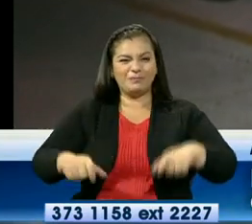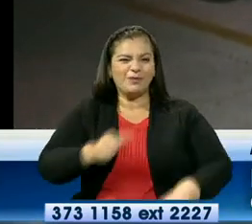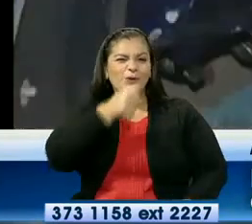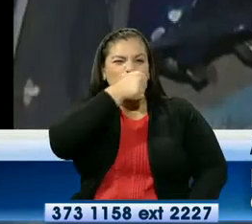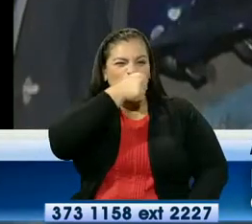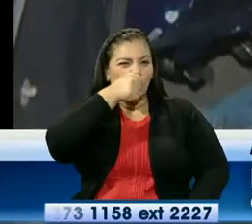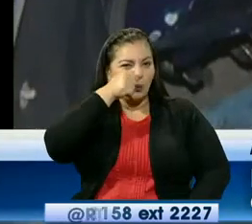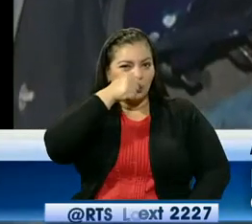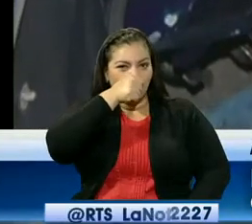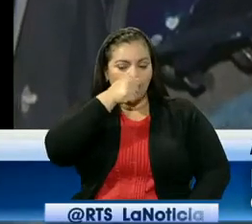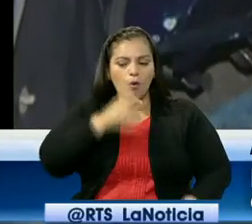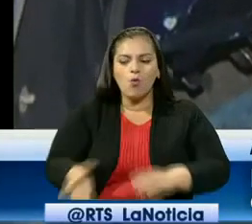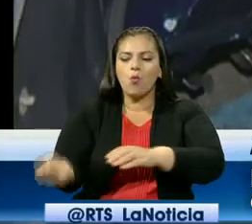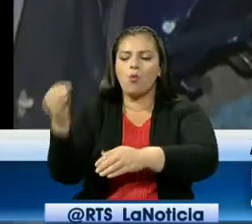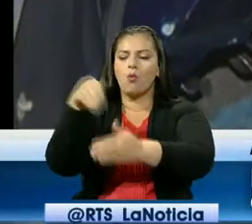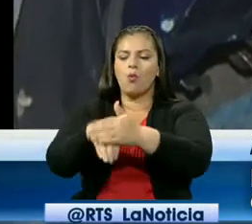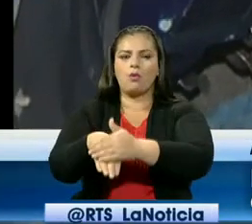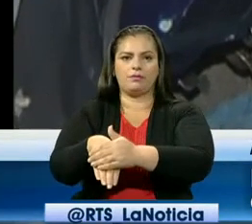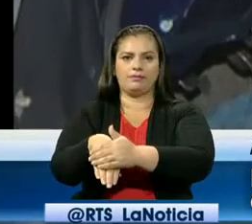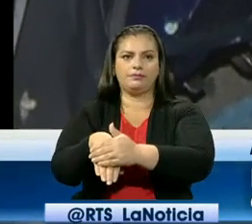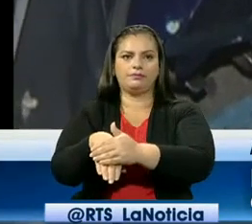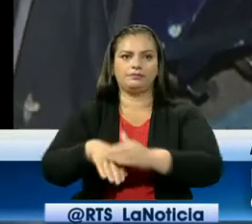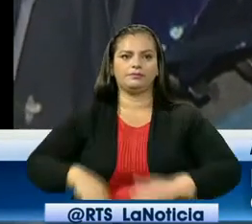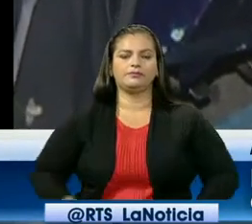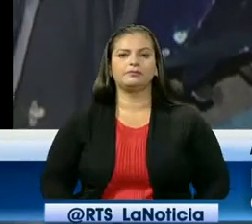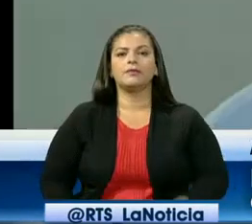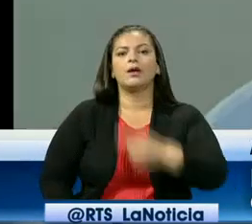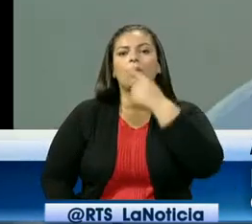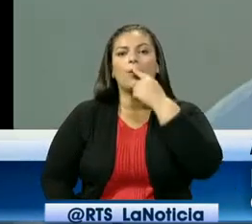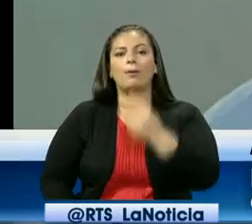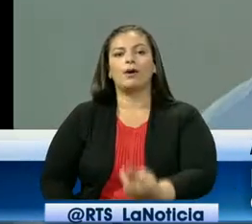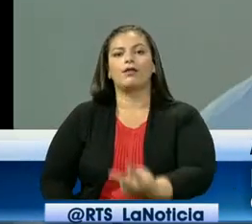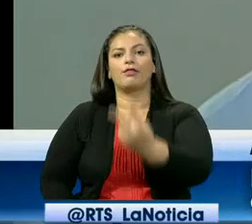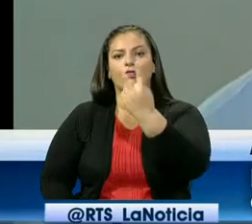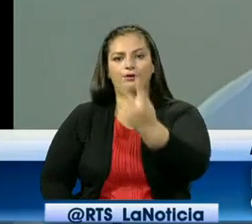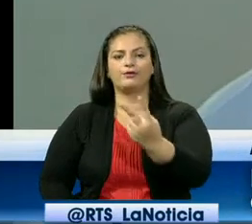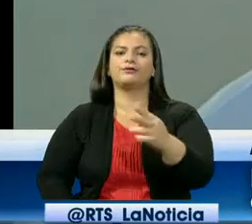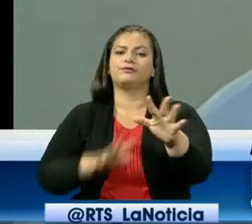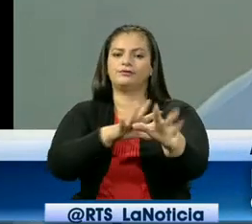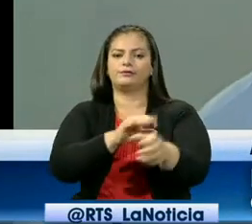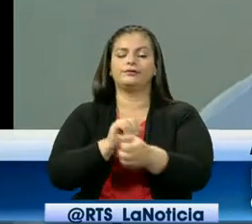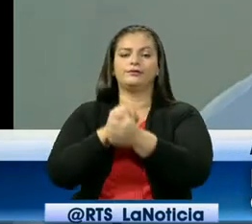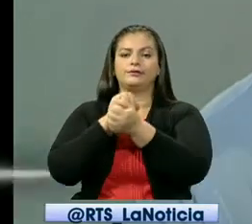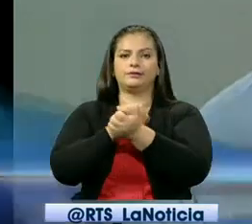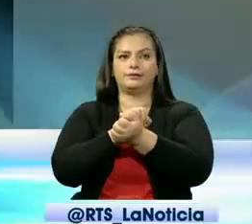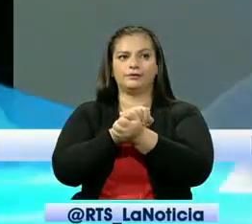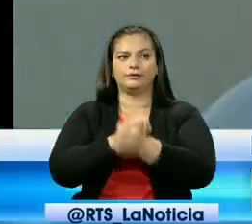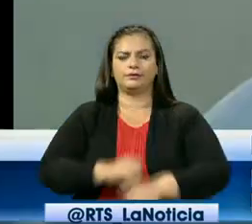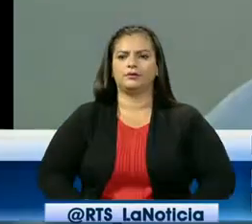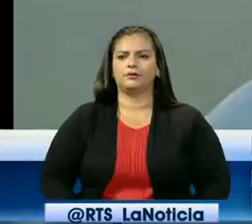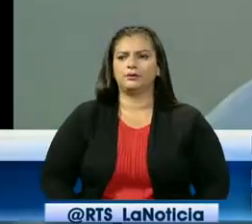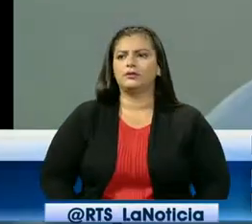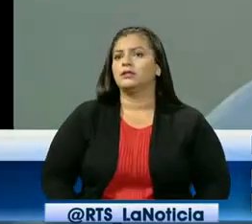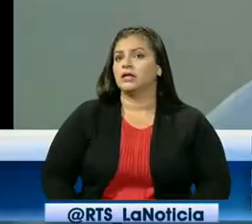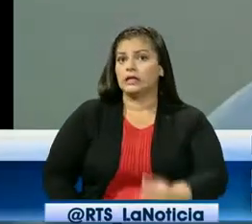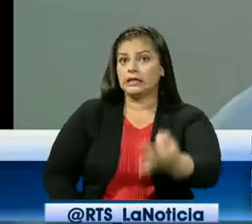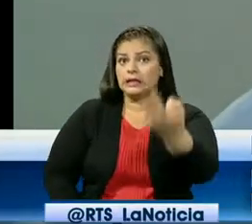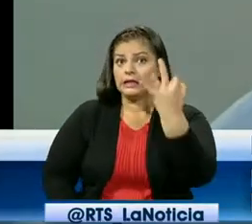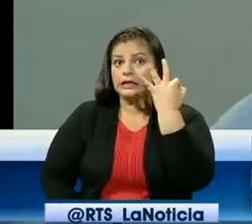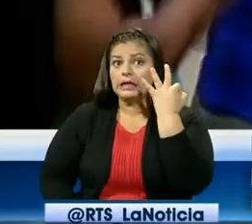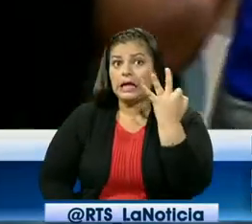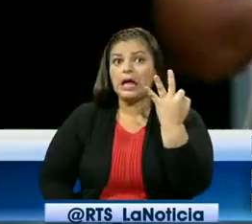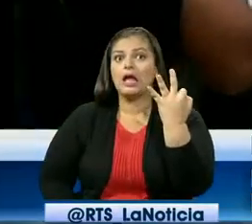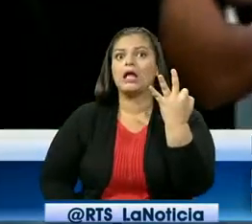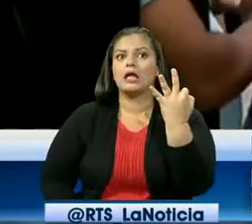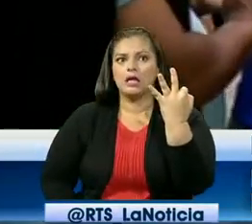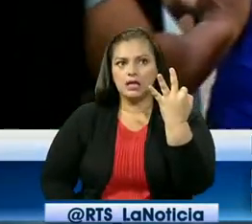clorhidrato de cocaína. Bueno, eran dos sujetos, dos ciudadanos presentaron ante la fiscalía, en la cual dice que era tres. Uno de ellos salió corriendo y se le fue a la